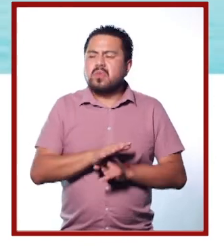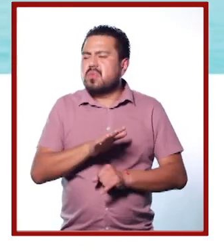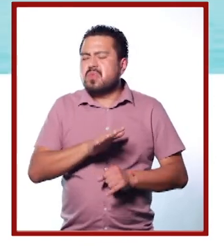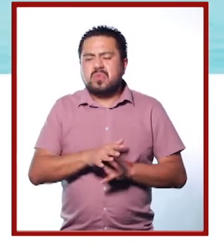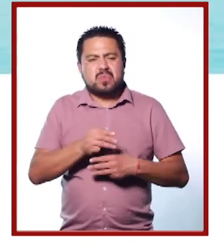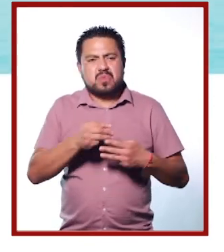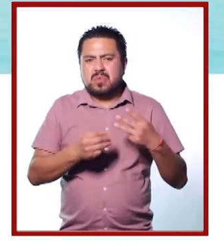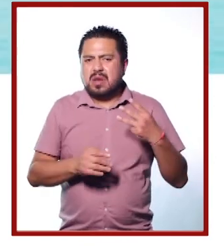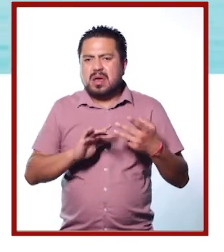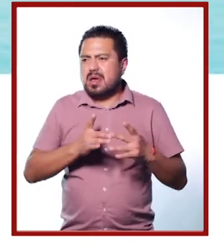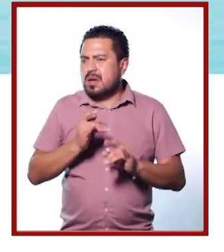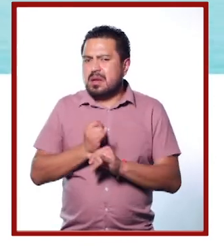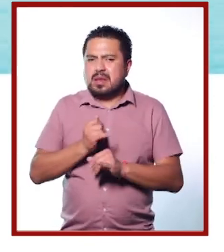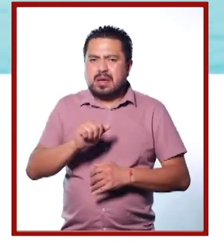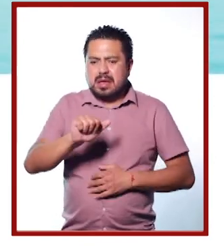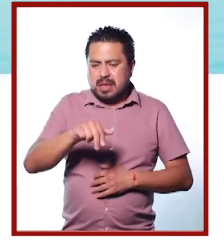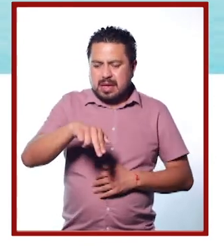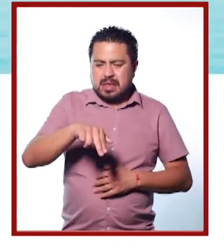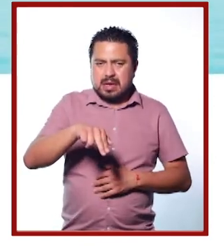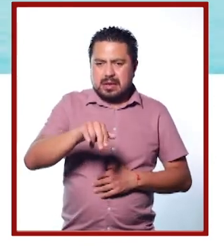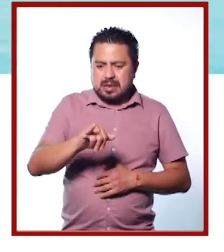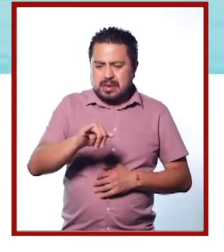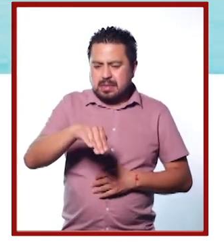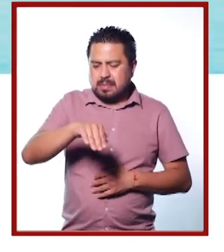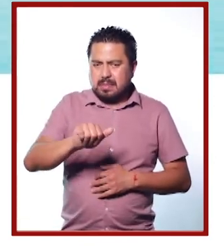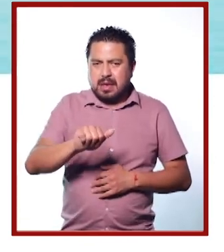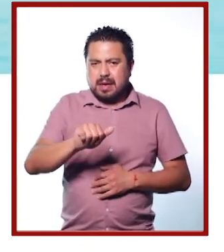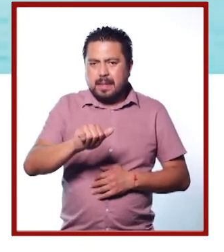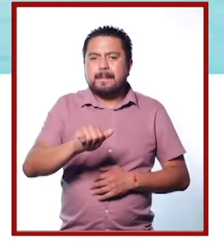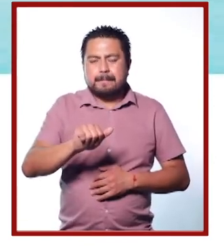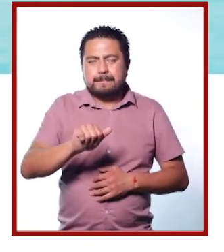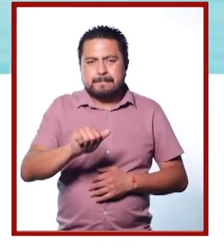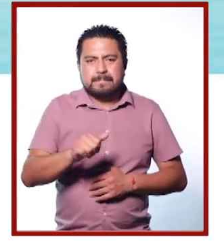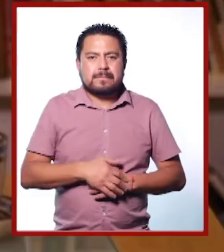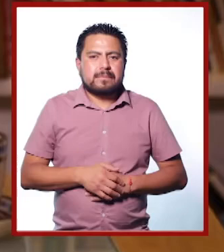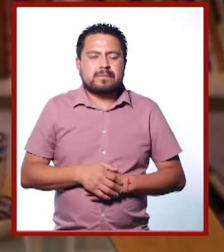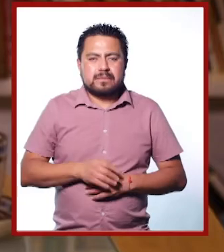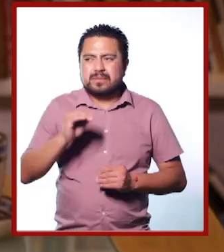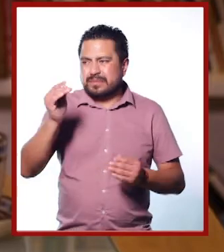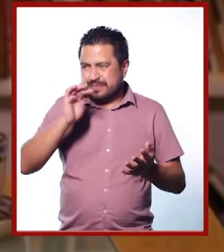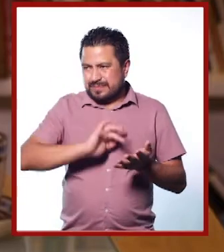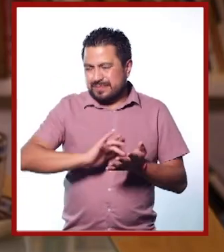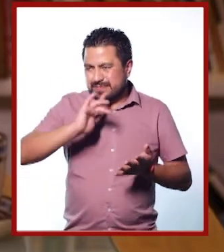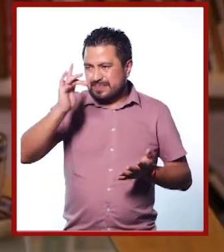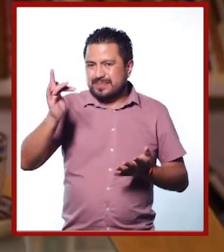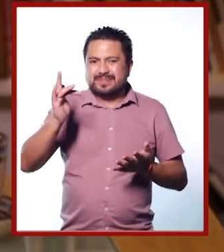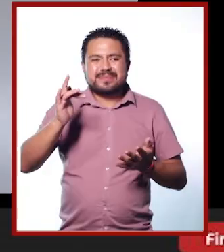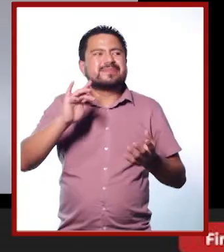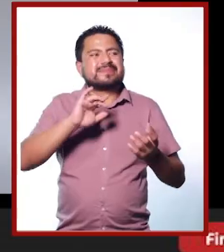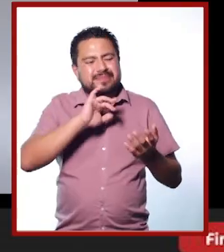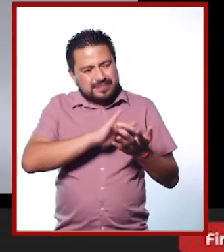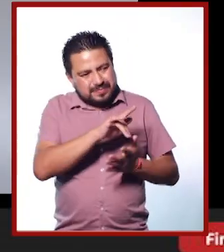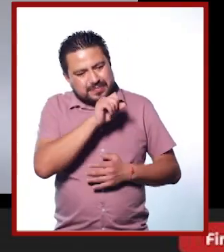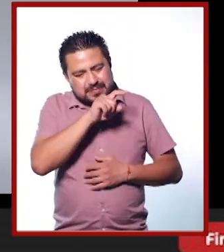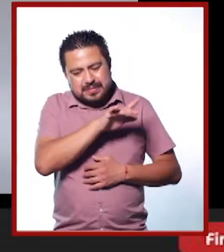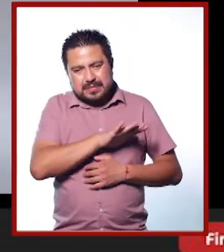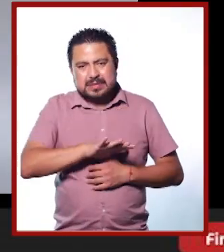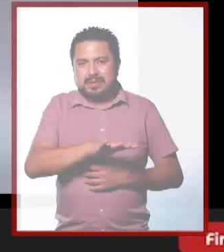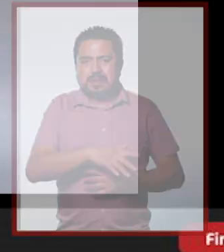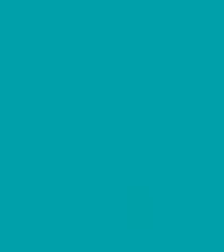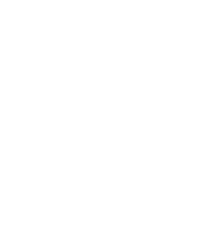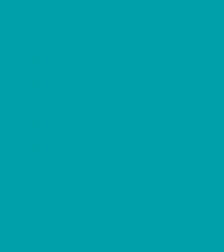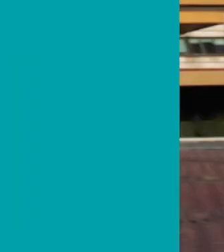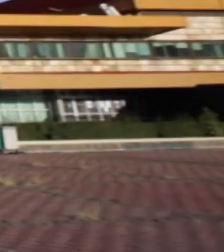www.anima.mx. En cualquiera de red social, Anima MX, Anima con Y. Perfecto. Maite, muchísimas gracias. Al contrario, muchas